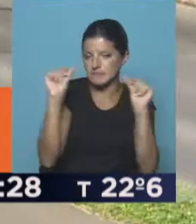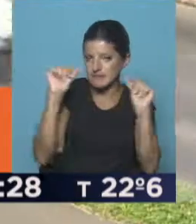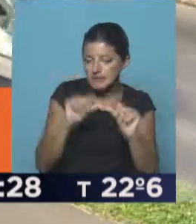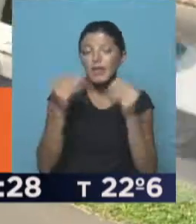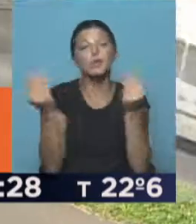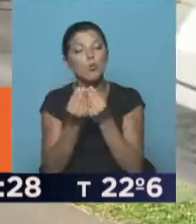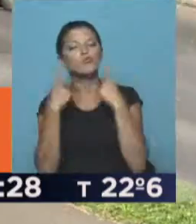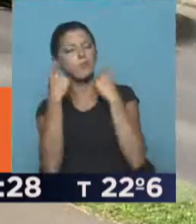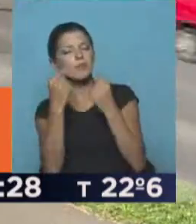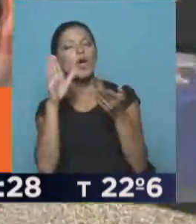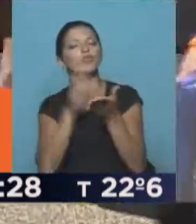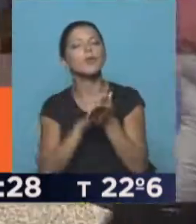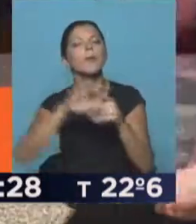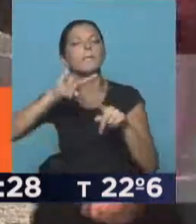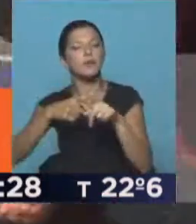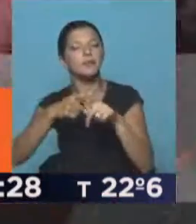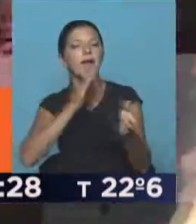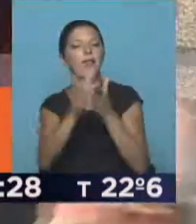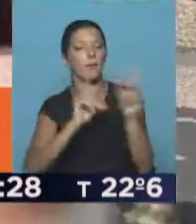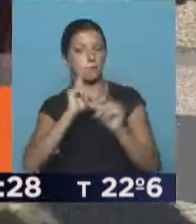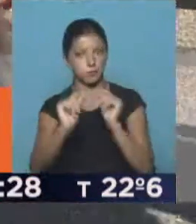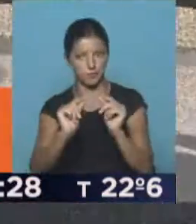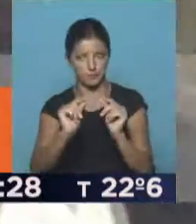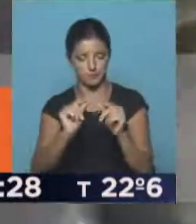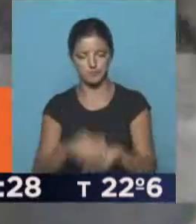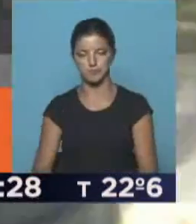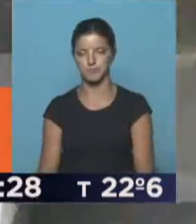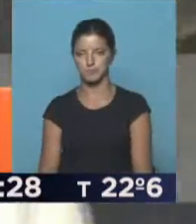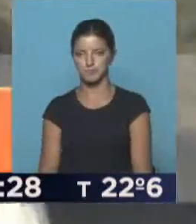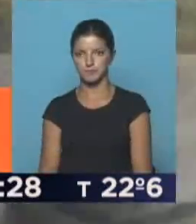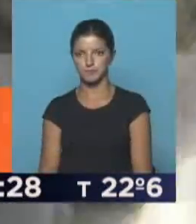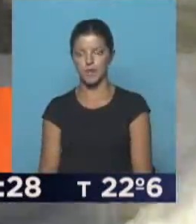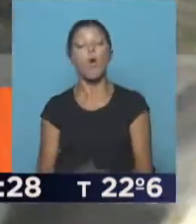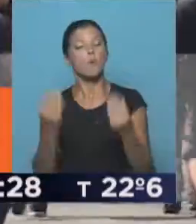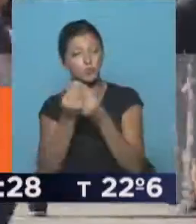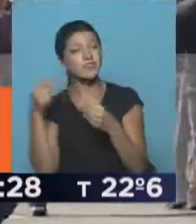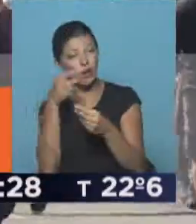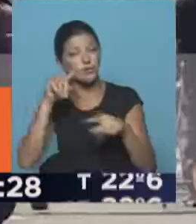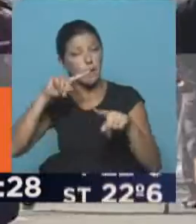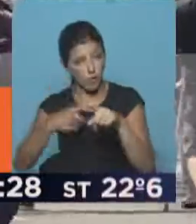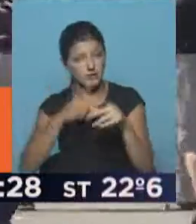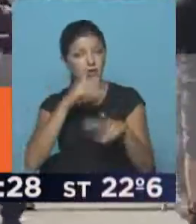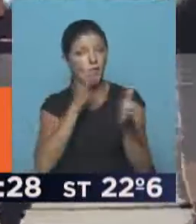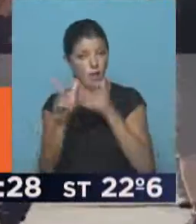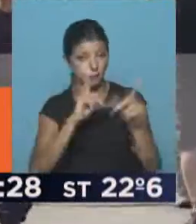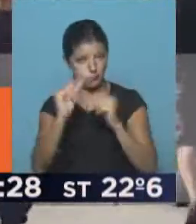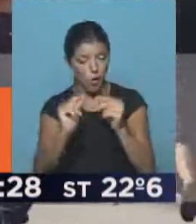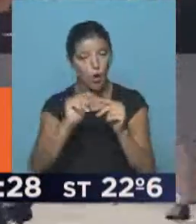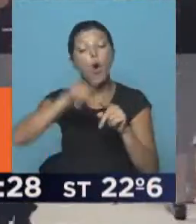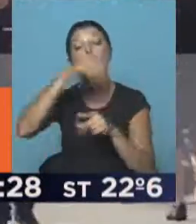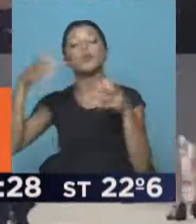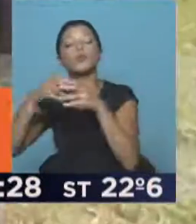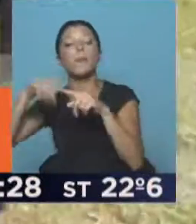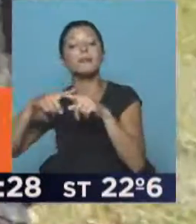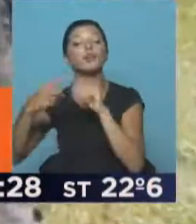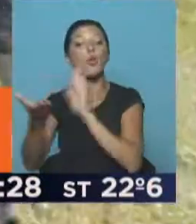su política de abrir las fronteras a los refugiados. El rechazo a estas políticas alentó el crecimiento de partidos de derecha